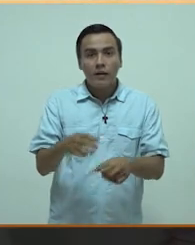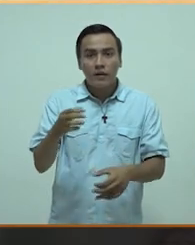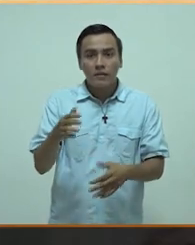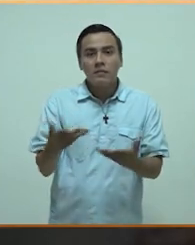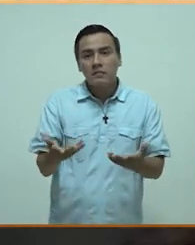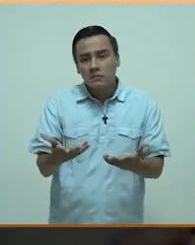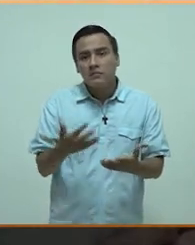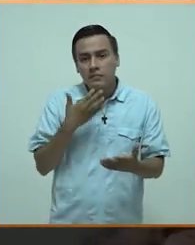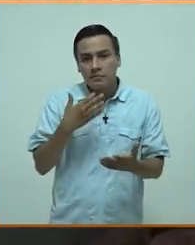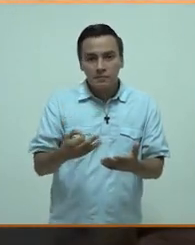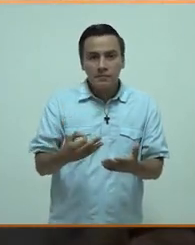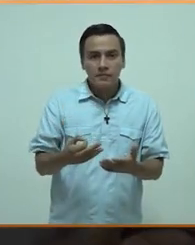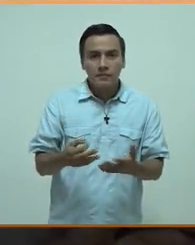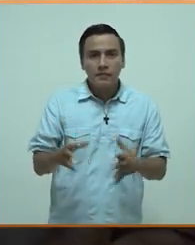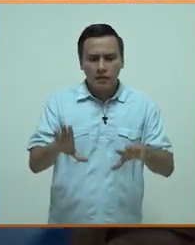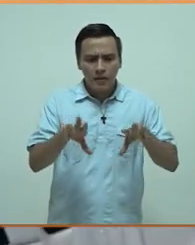justamente